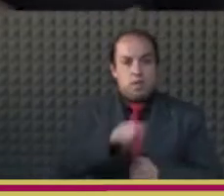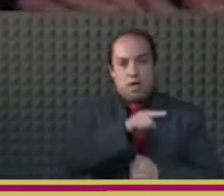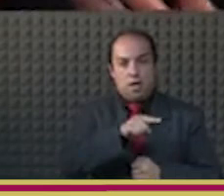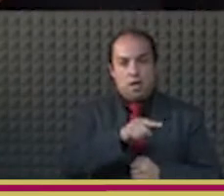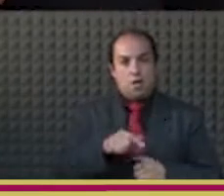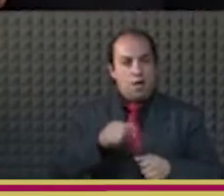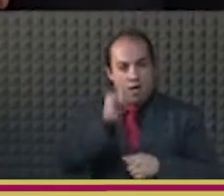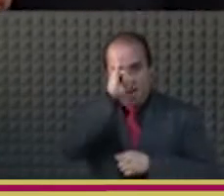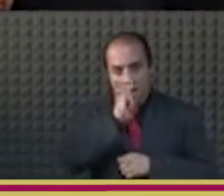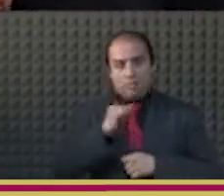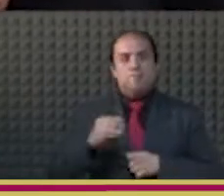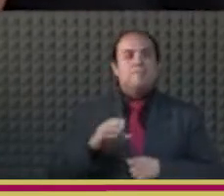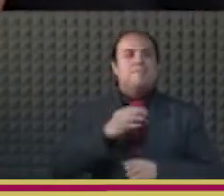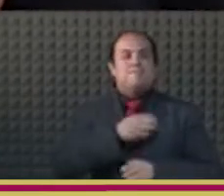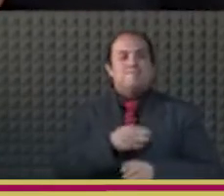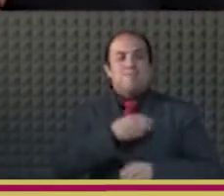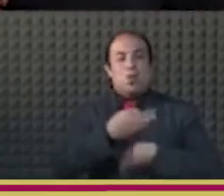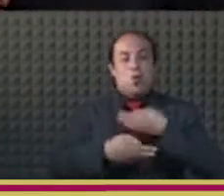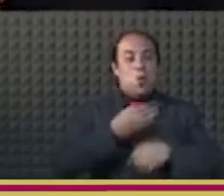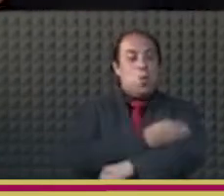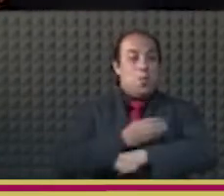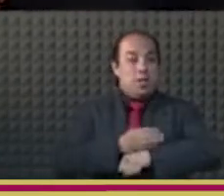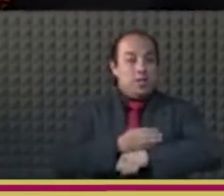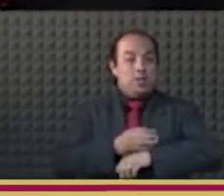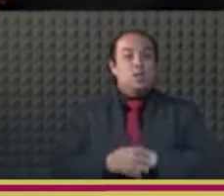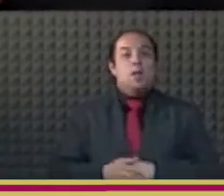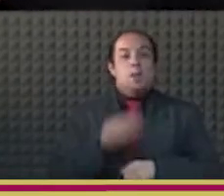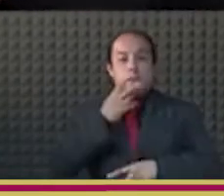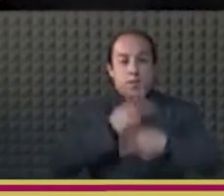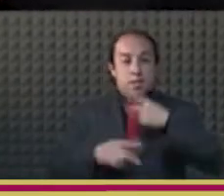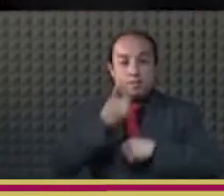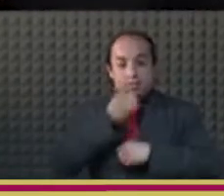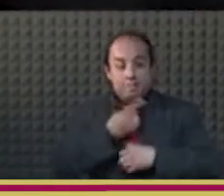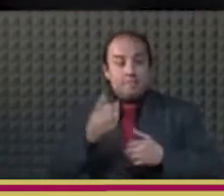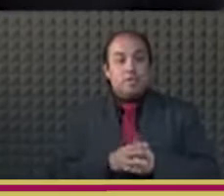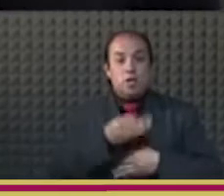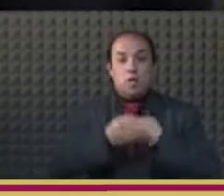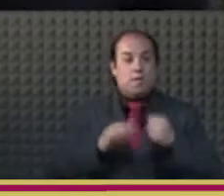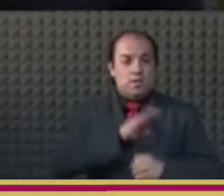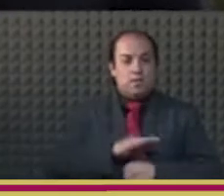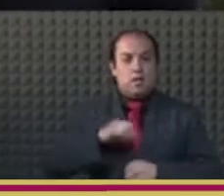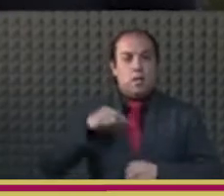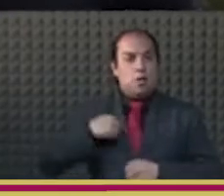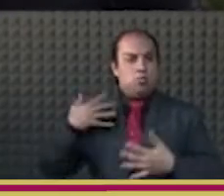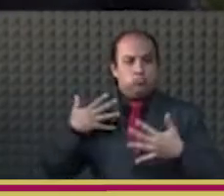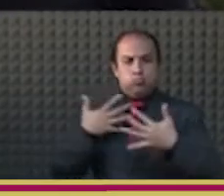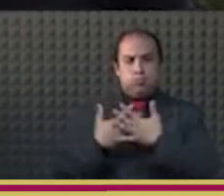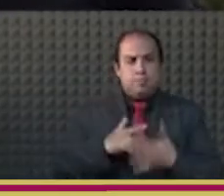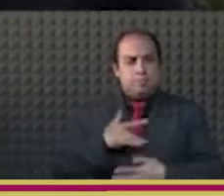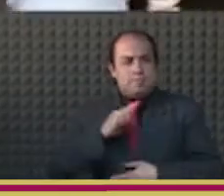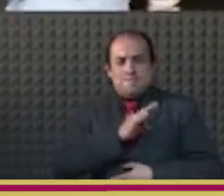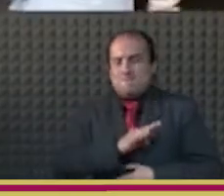muy contentos, todos me dieron la bienvenida. Yo estaba muy feliz ese día y de ese día hasta hoy lo sigo estando muy